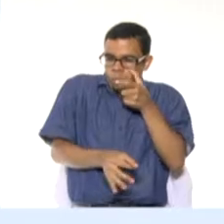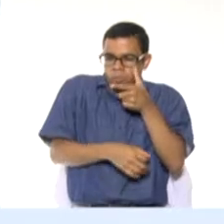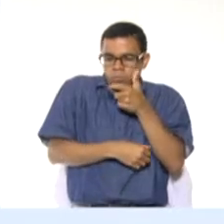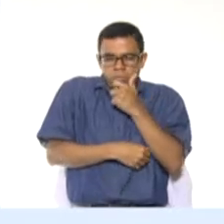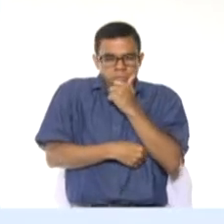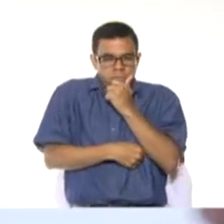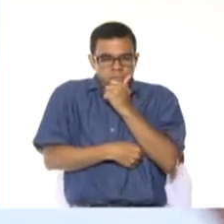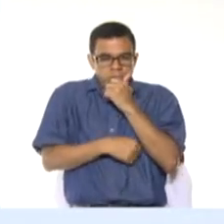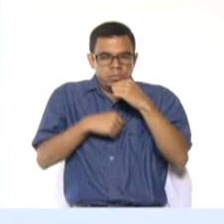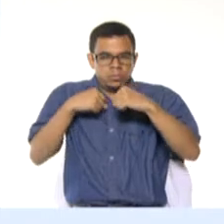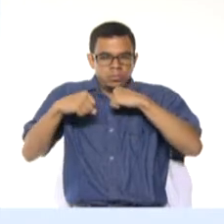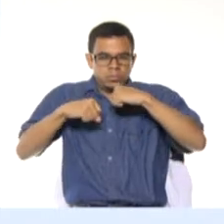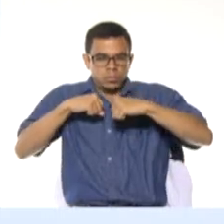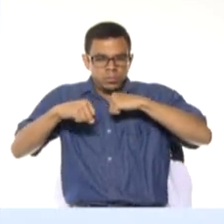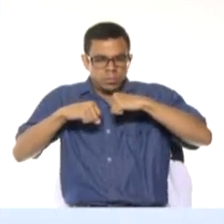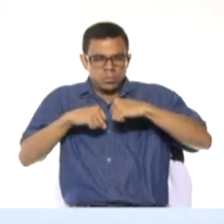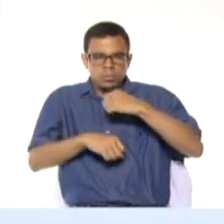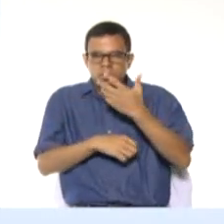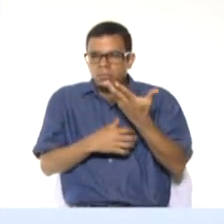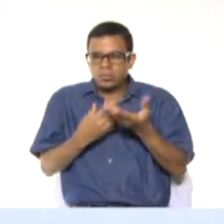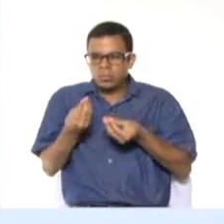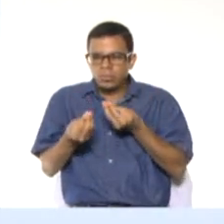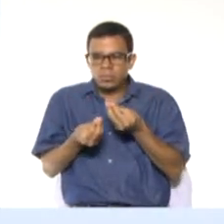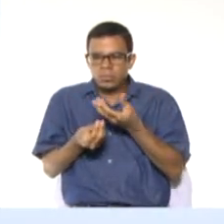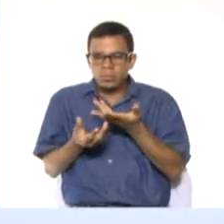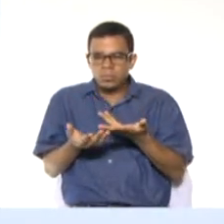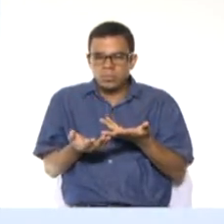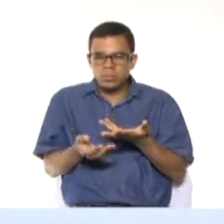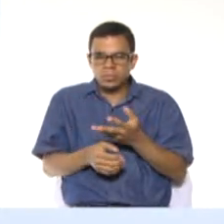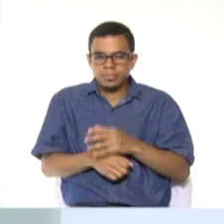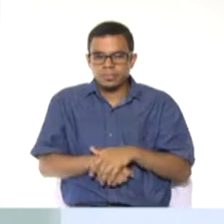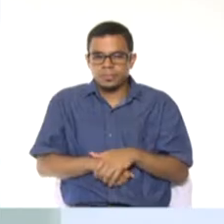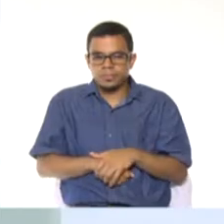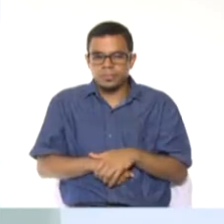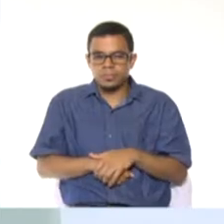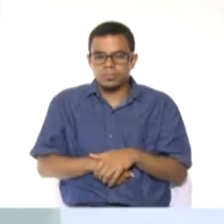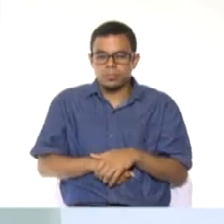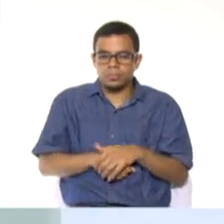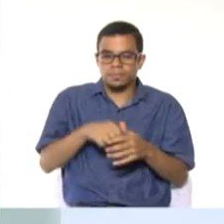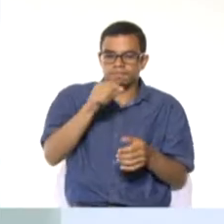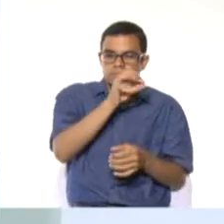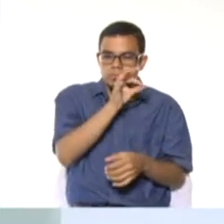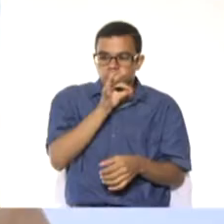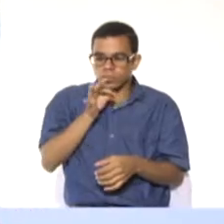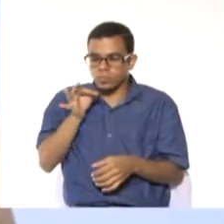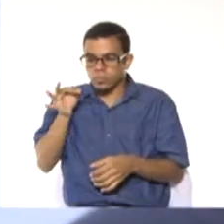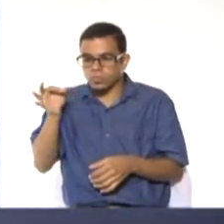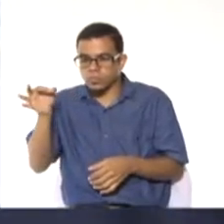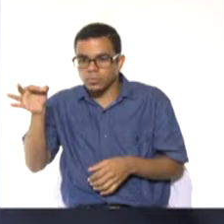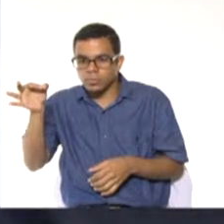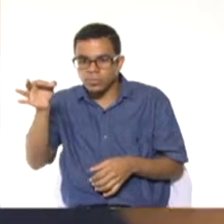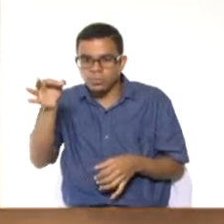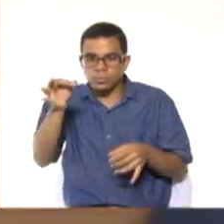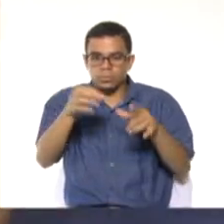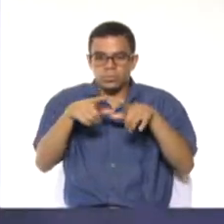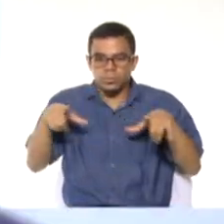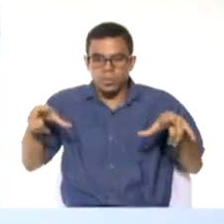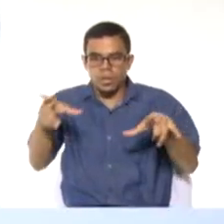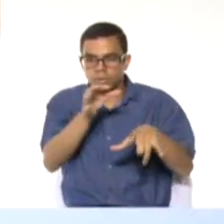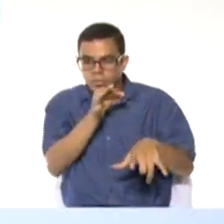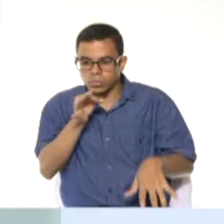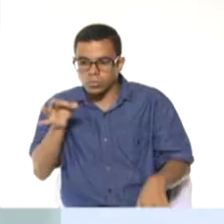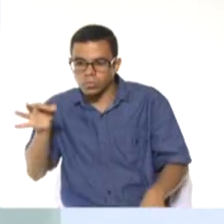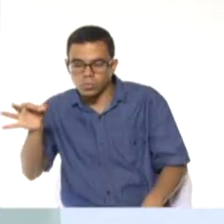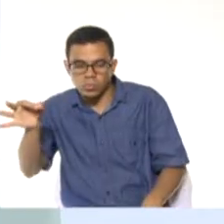específica el movimiento que va a realizar el dron alrededor de la superficie del terreno